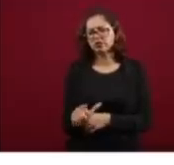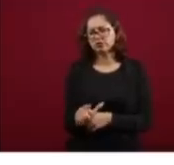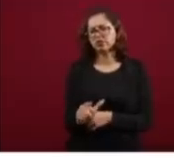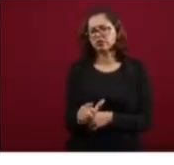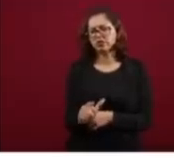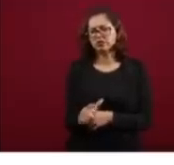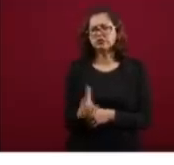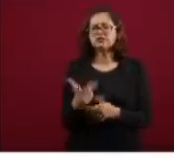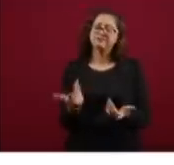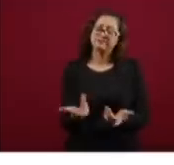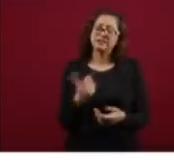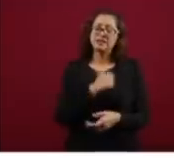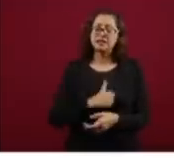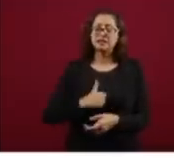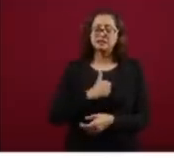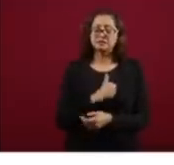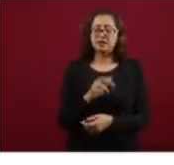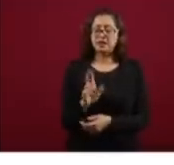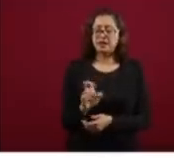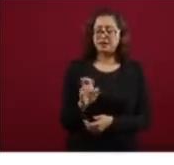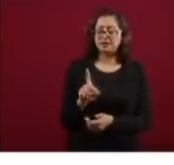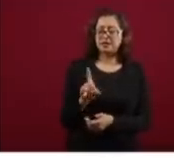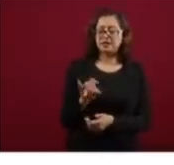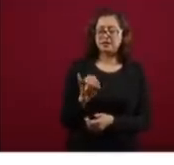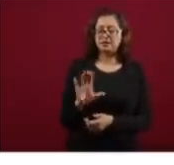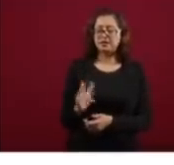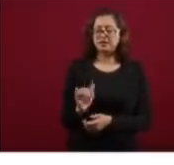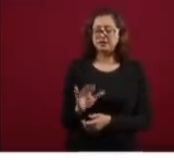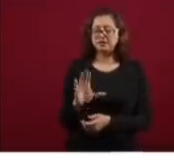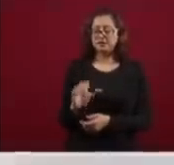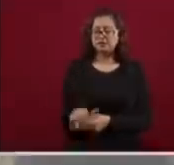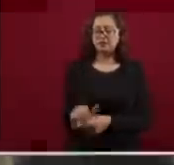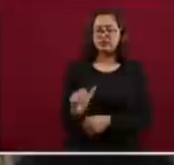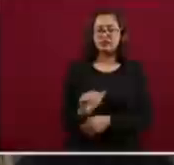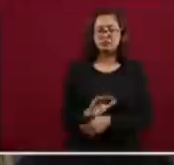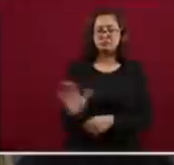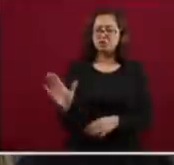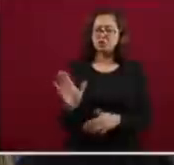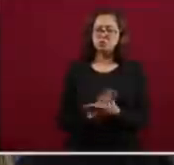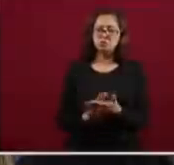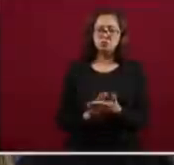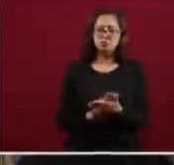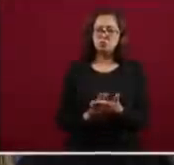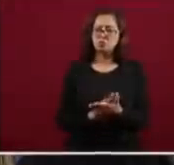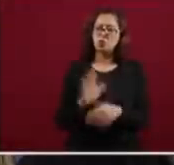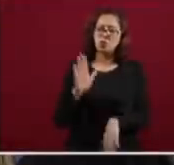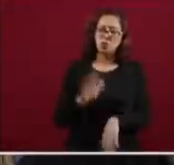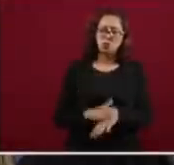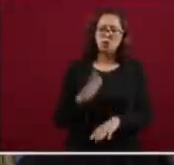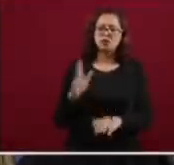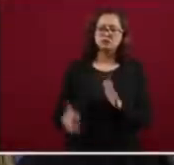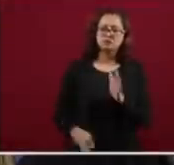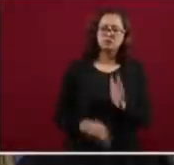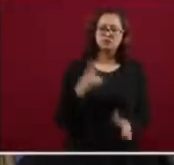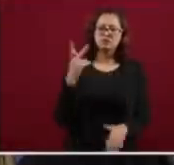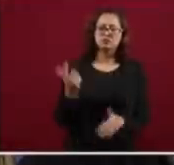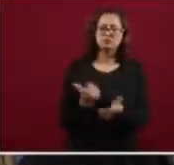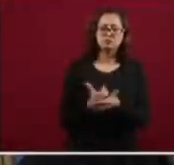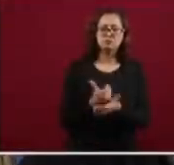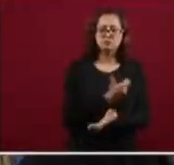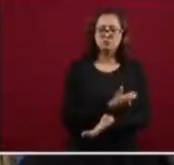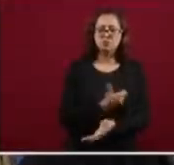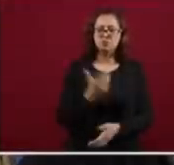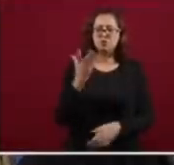rendía chicas que estuvo ahí algunas semanas ya no apareció volvieron a subir sus precios